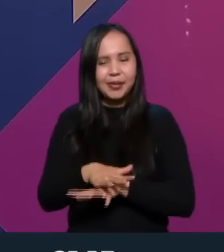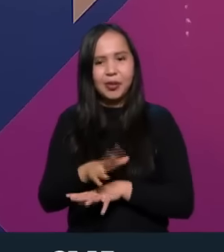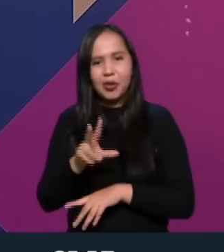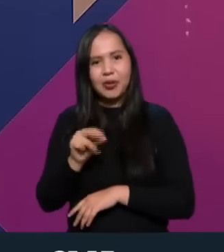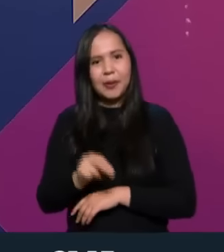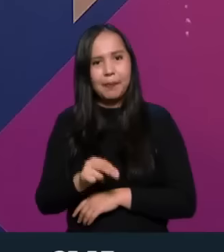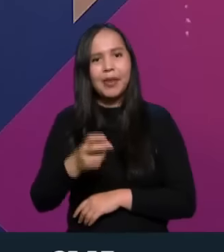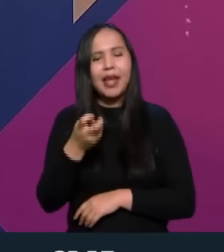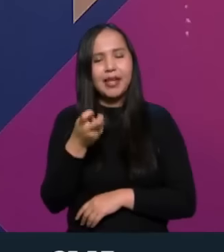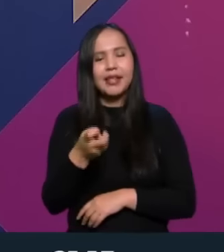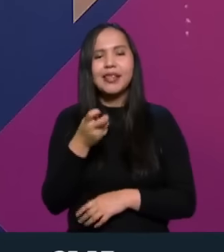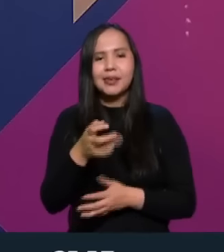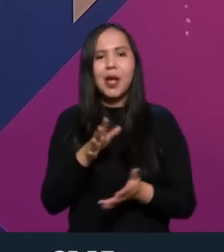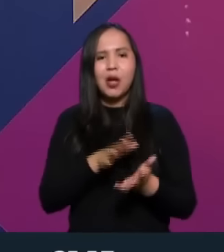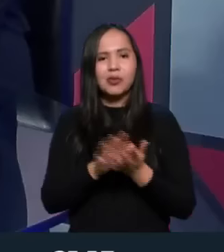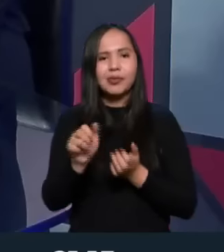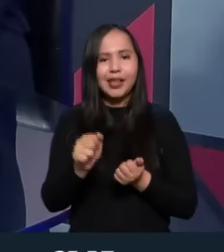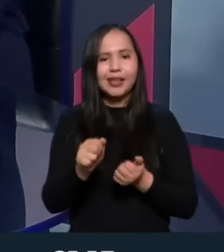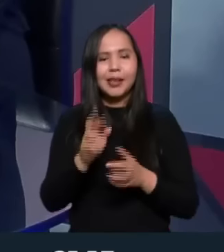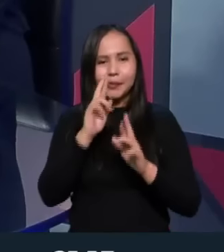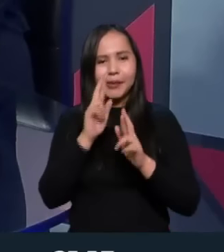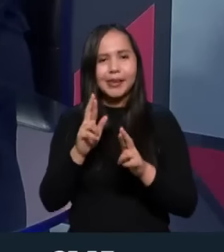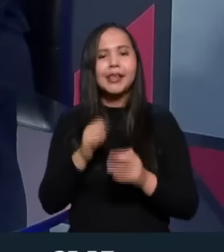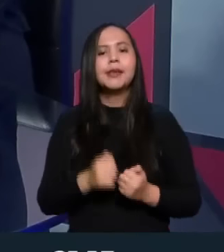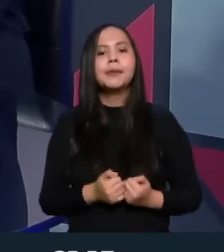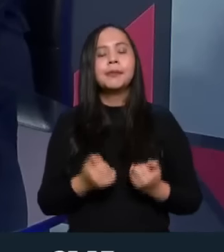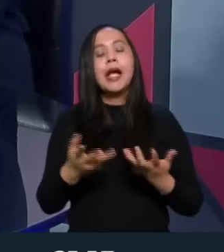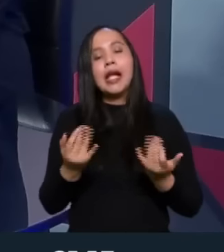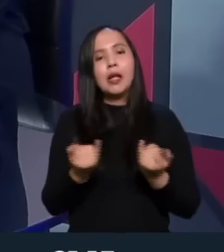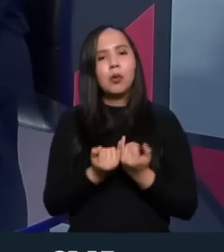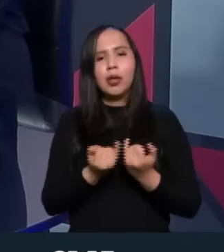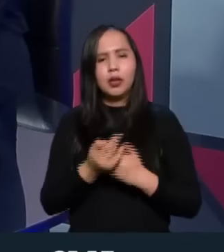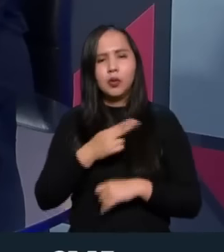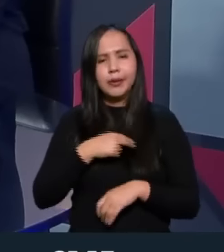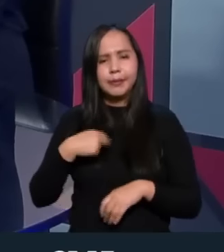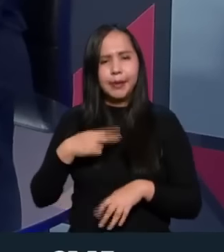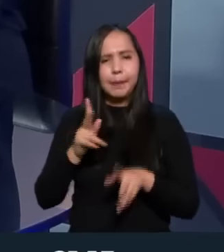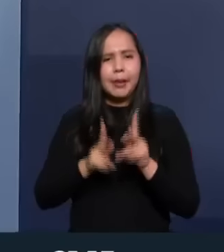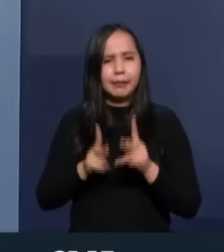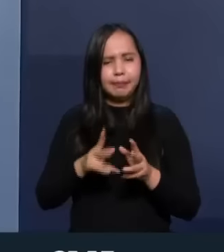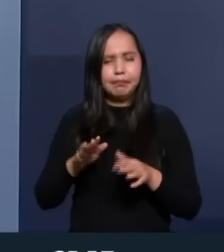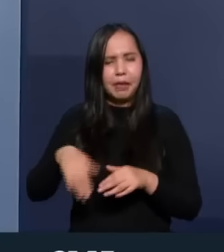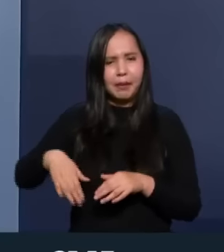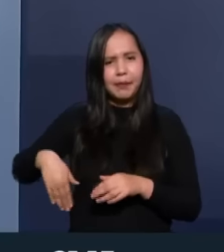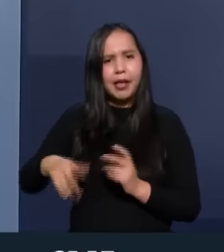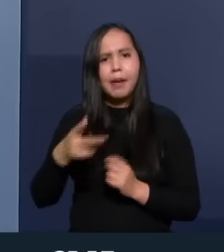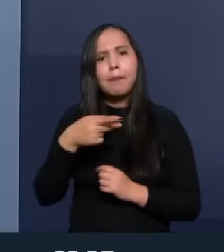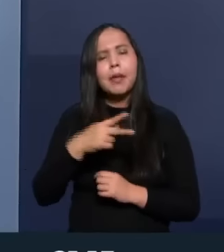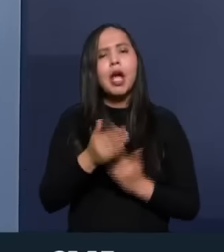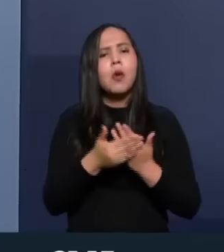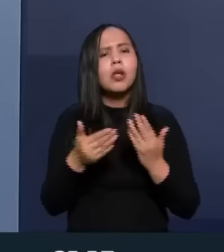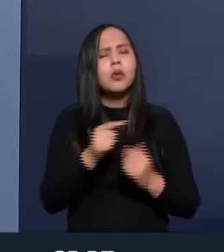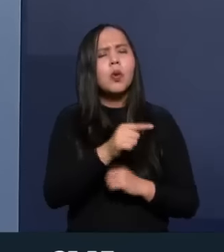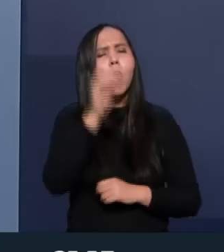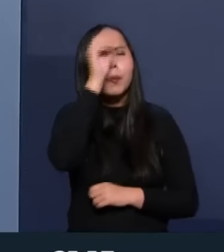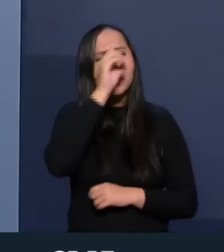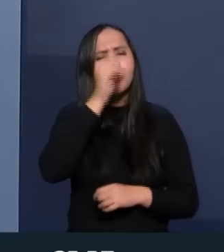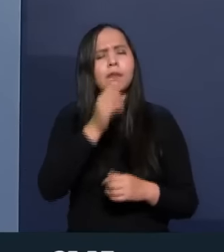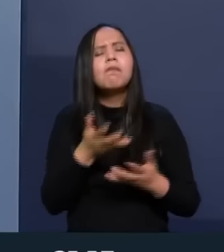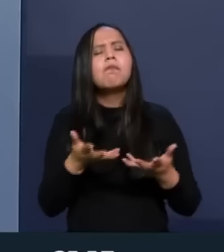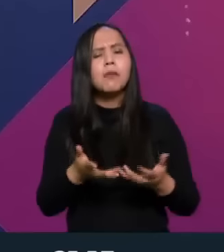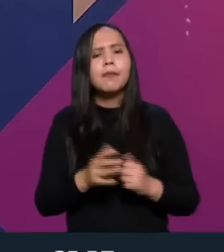soberanía popular y a la Constitución. Ya estábamos comentando un poquito de eso y me gustaría partir de cómo viste la sesión de hoy. ¿Cuál es tu